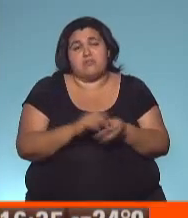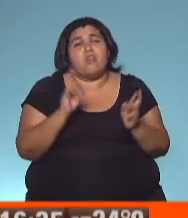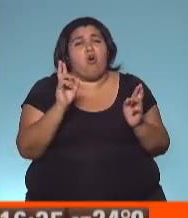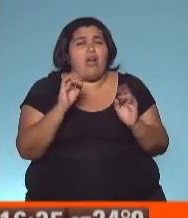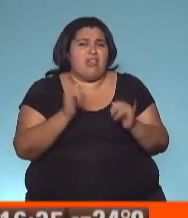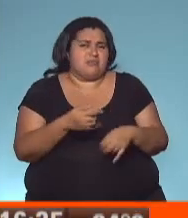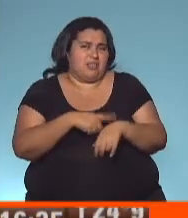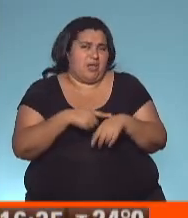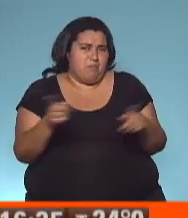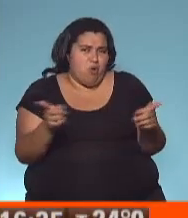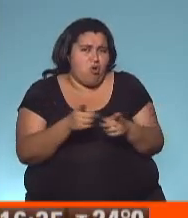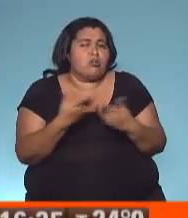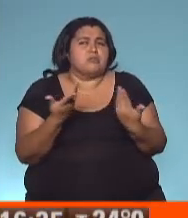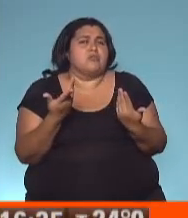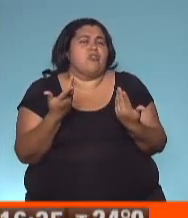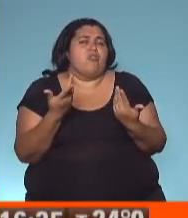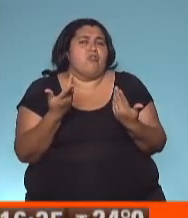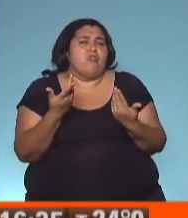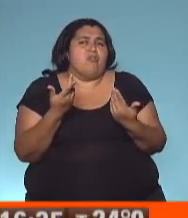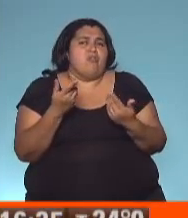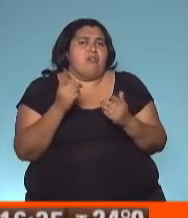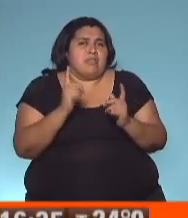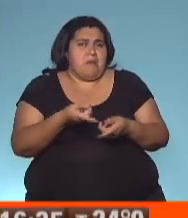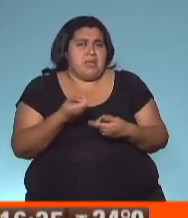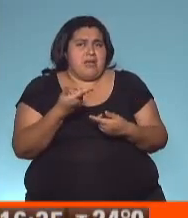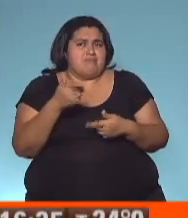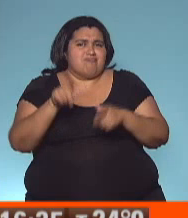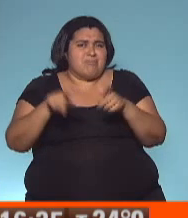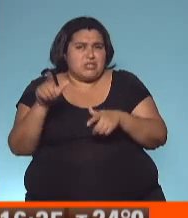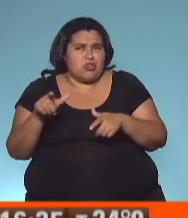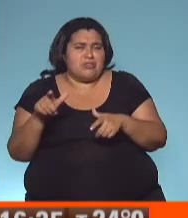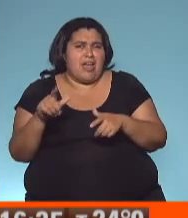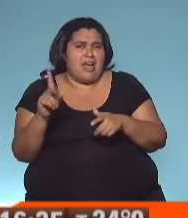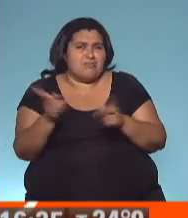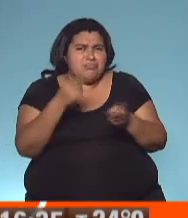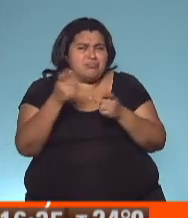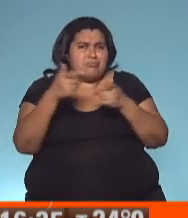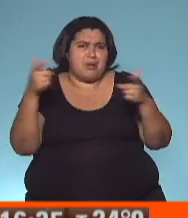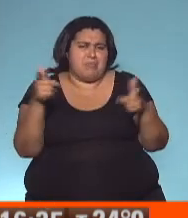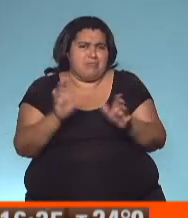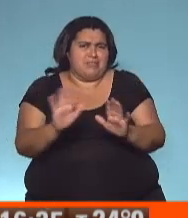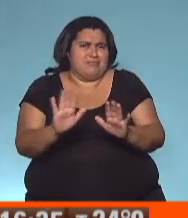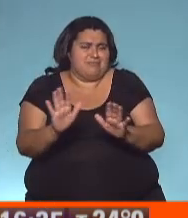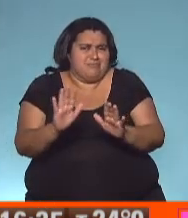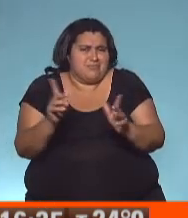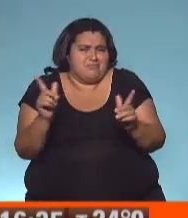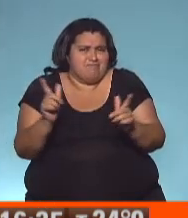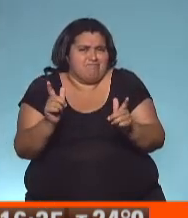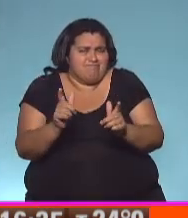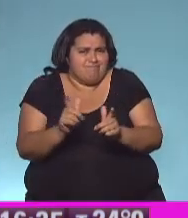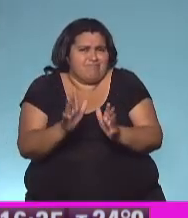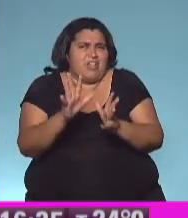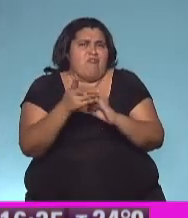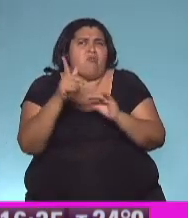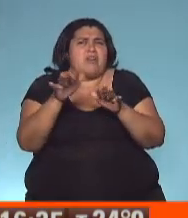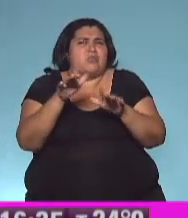y que perdamos la menor cantidad de vida que se pueda ante este flagelo que vive el mundo, ¿no?